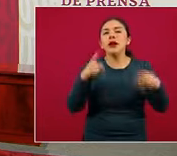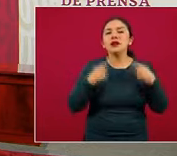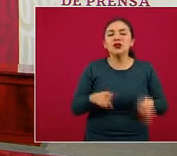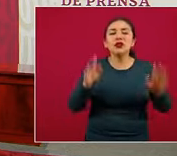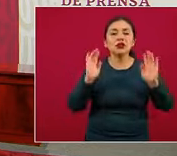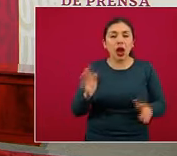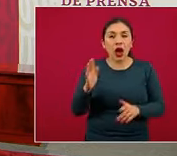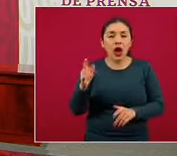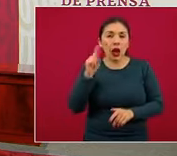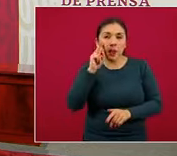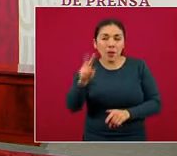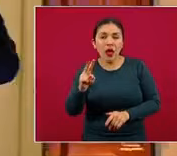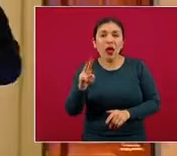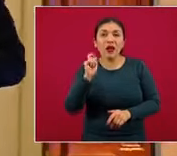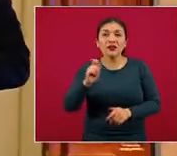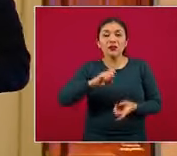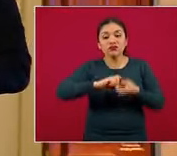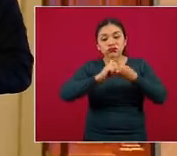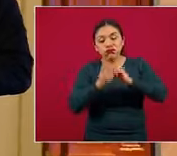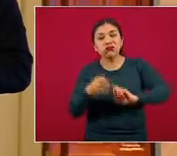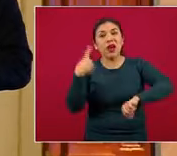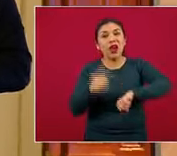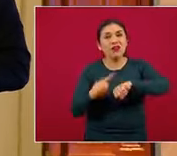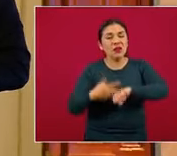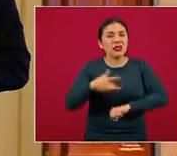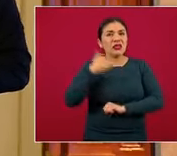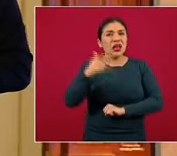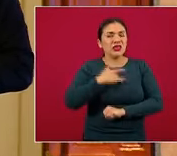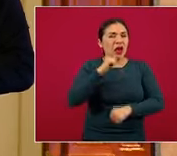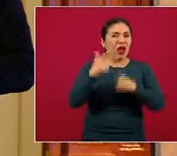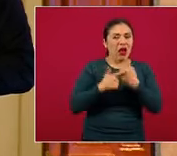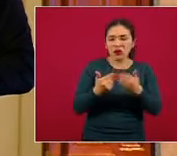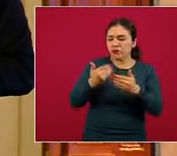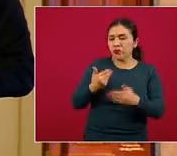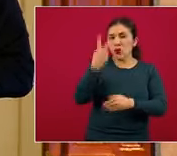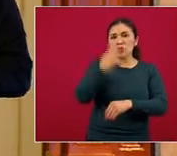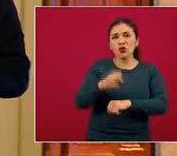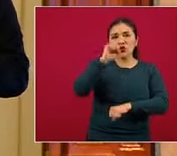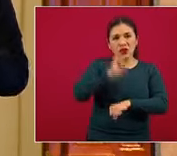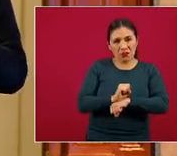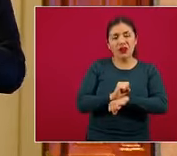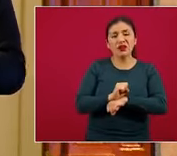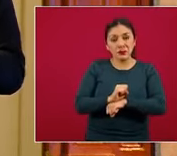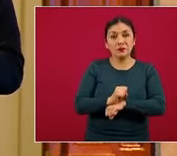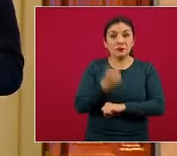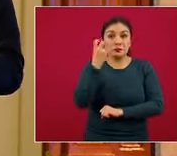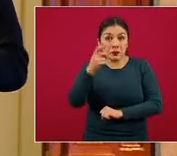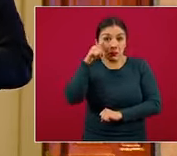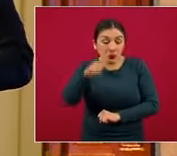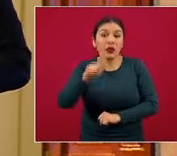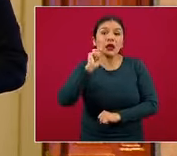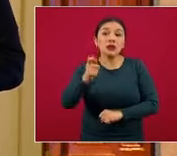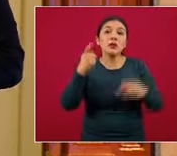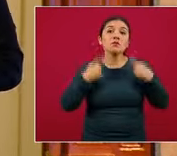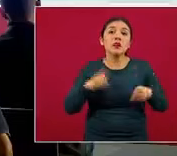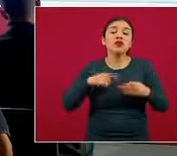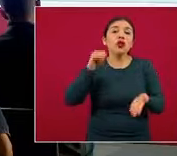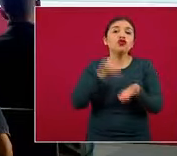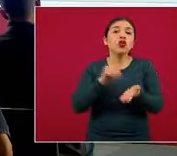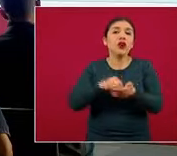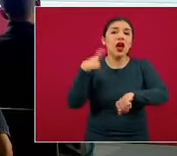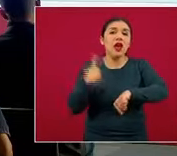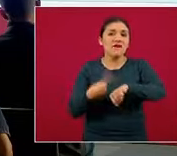han desarrollado los signos y síntomas de la enfermedad en las últimas 2 semanas, y por lo tanto las consideramos como la